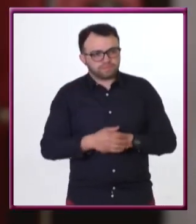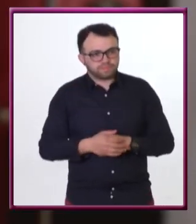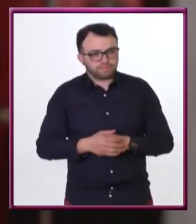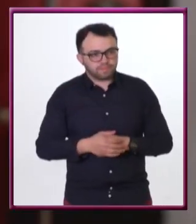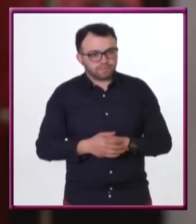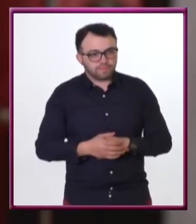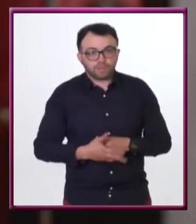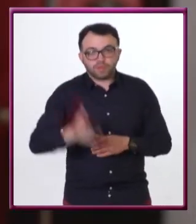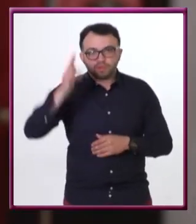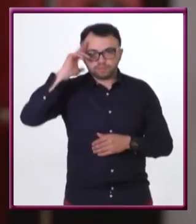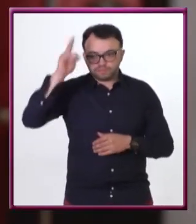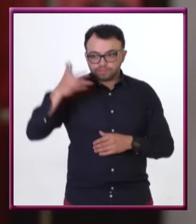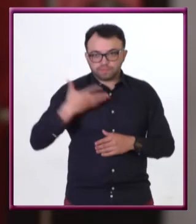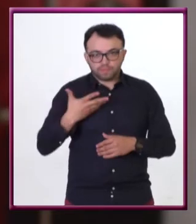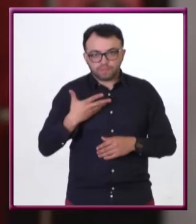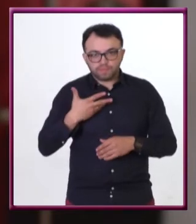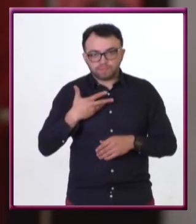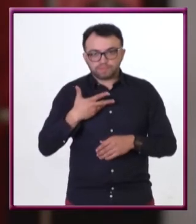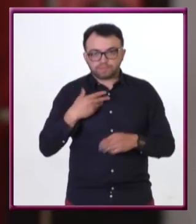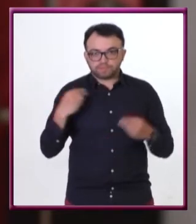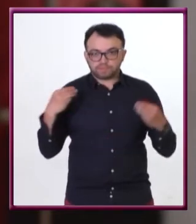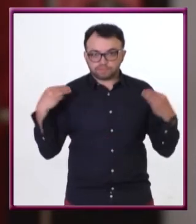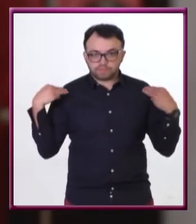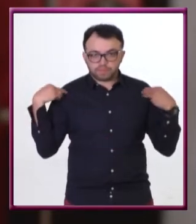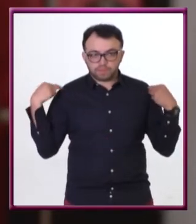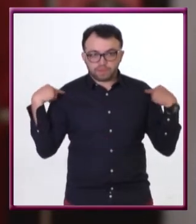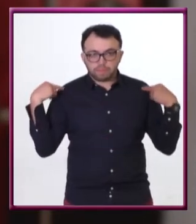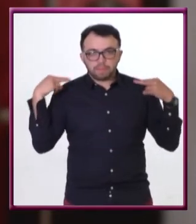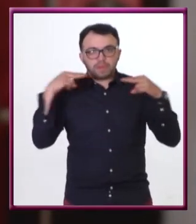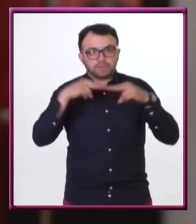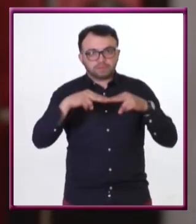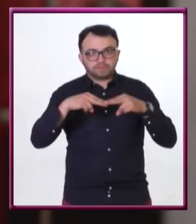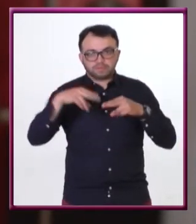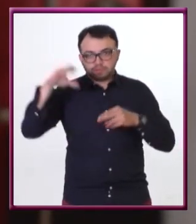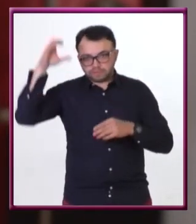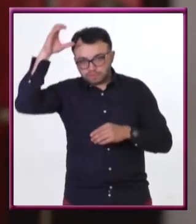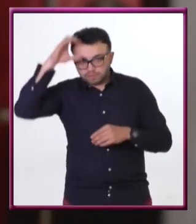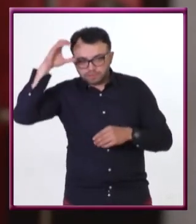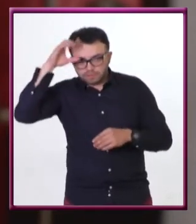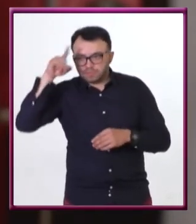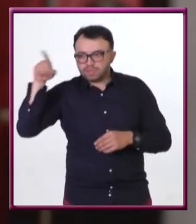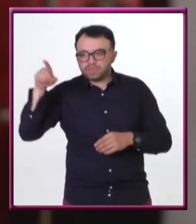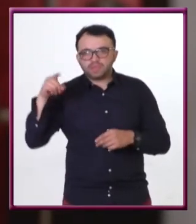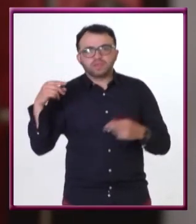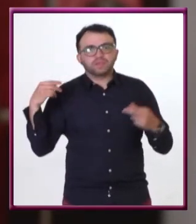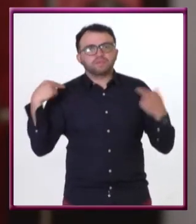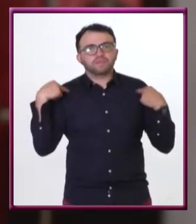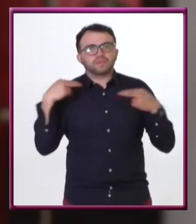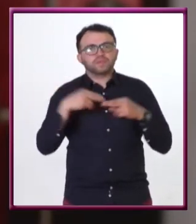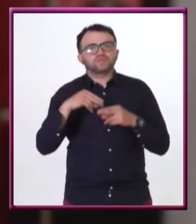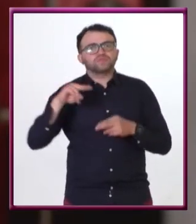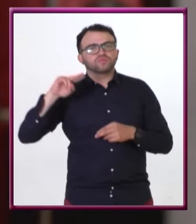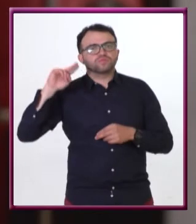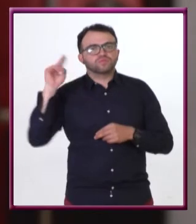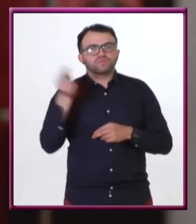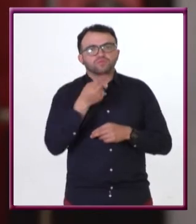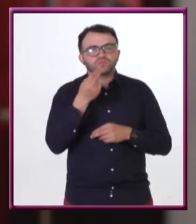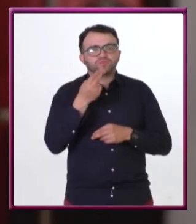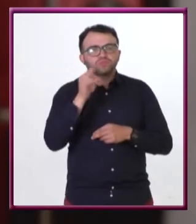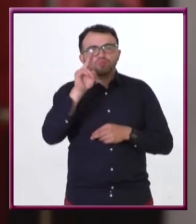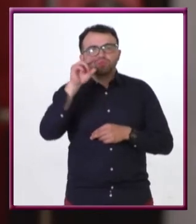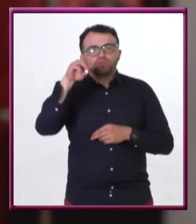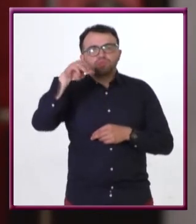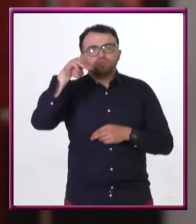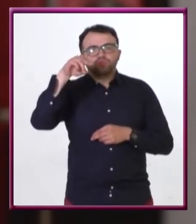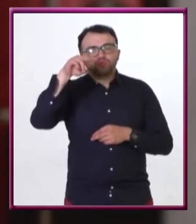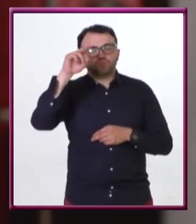Hola, ¿qué tal? Estamos con el maestro en ciencias, Manuel Cristóbal López Michelone, de la Facultad de Ciencias de la Universidad Nacional Autónoma de México. ¿Qué tal,